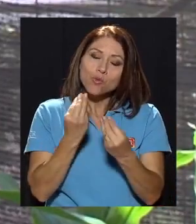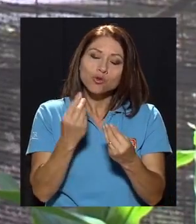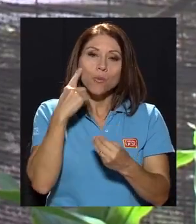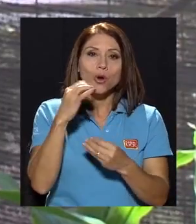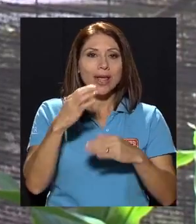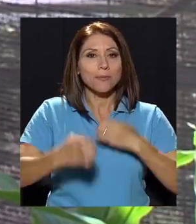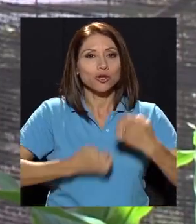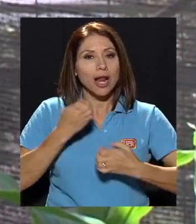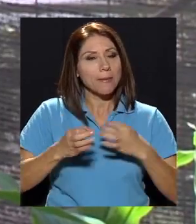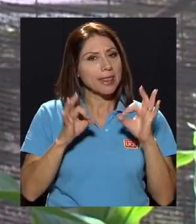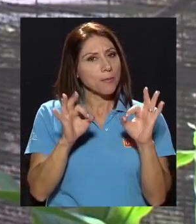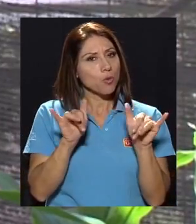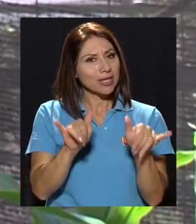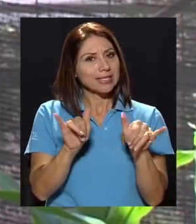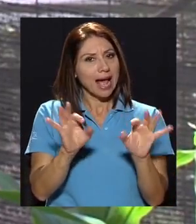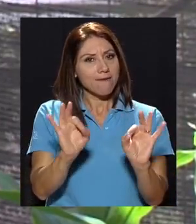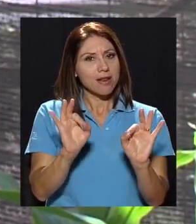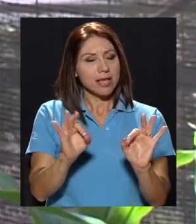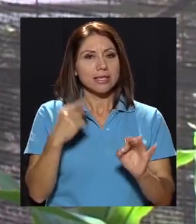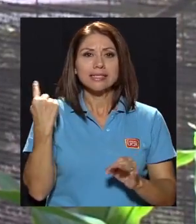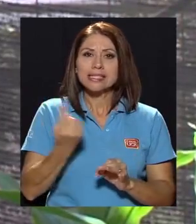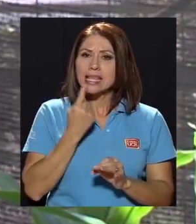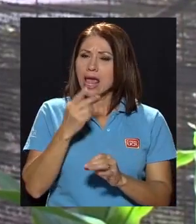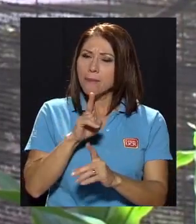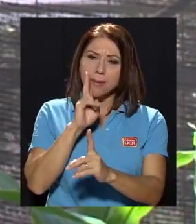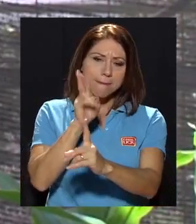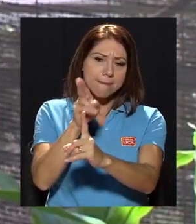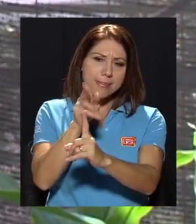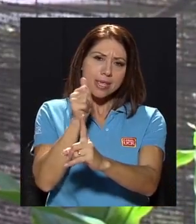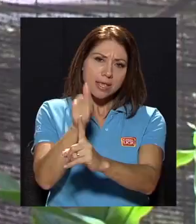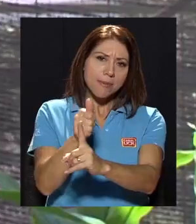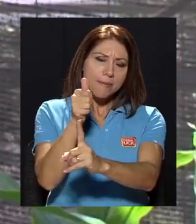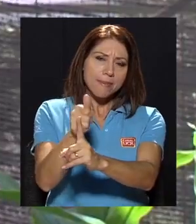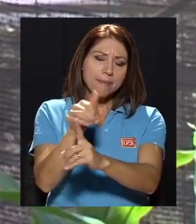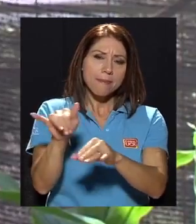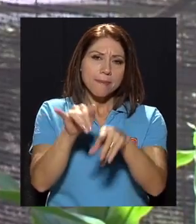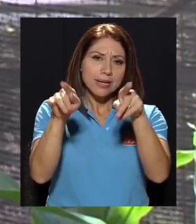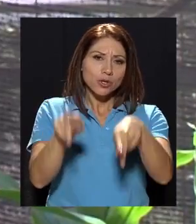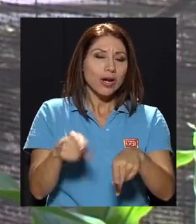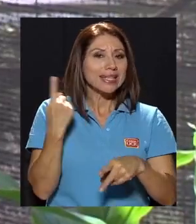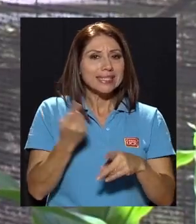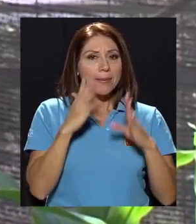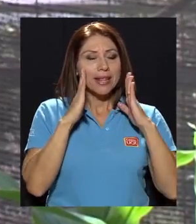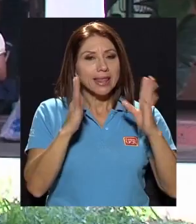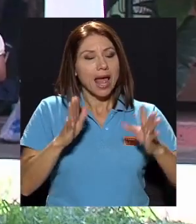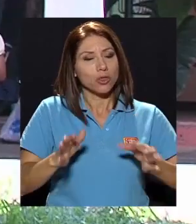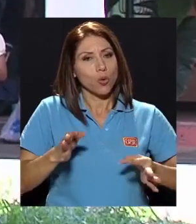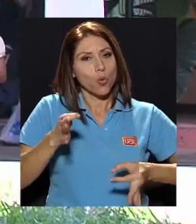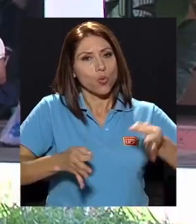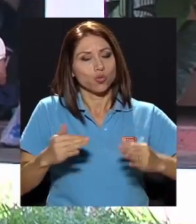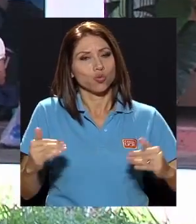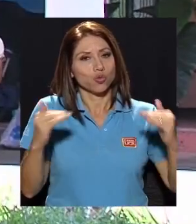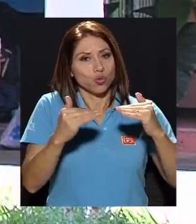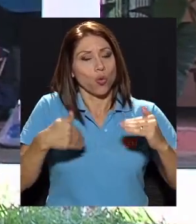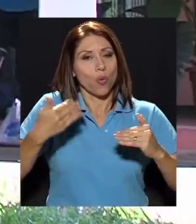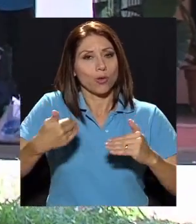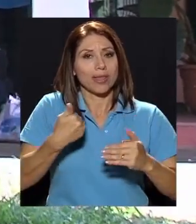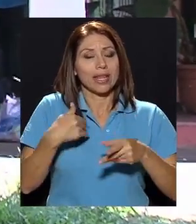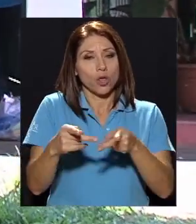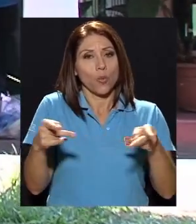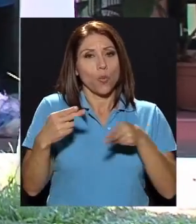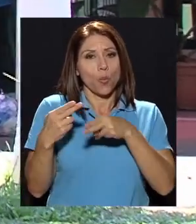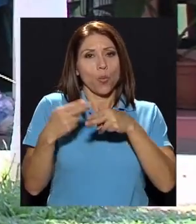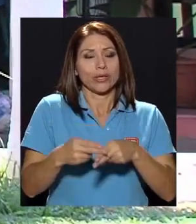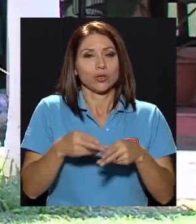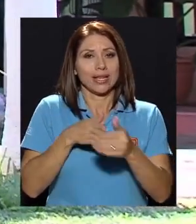estable emocionalmente. Siempre puedes encontrar lo mismo de él y siempre el trato justo cuando ha estado en puestos de liderazgo.